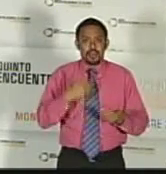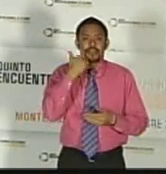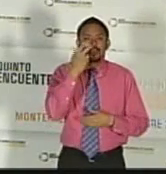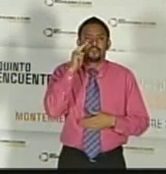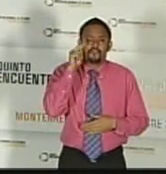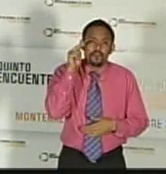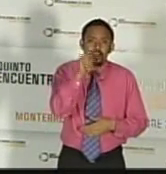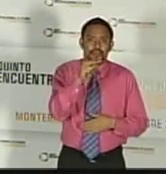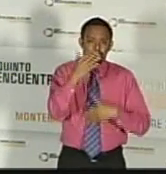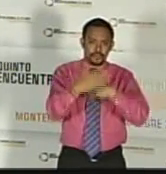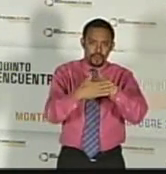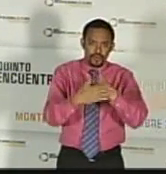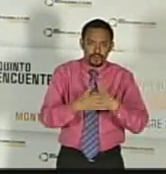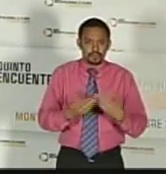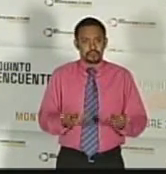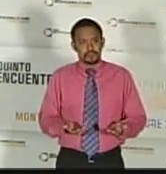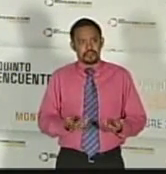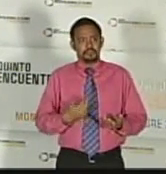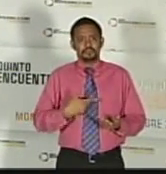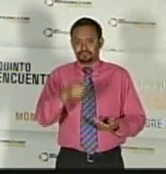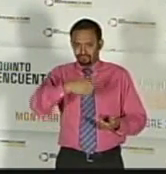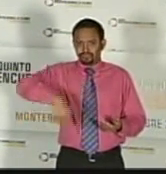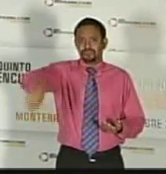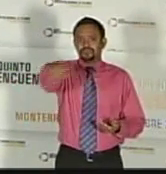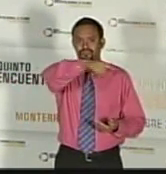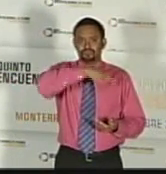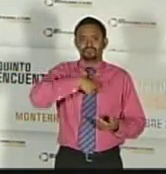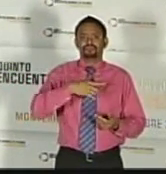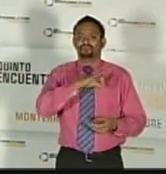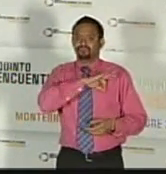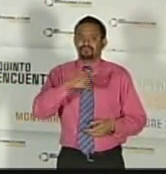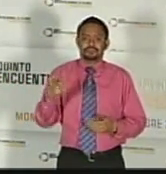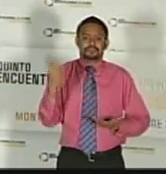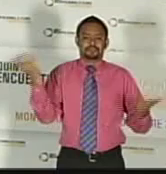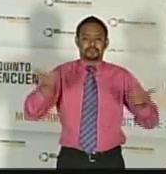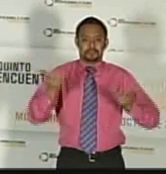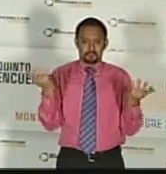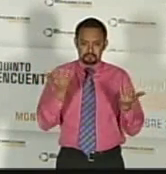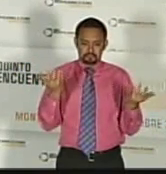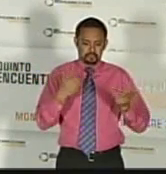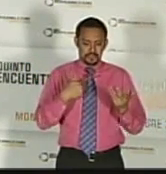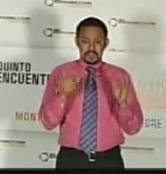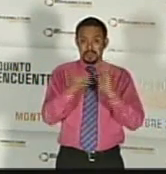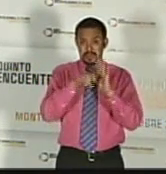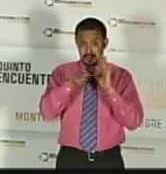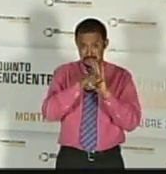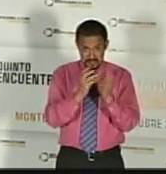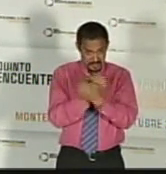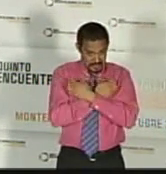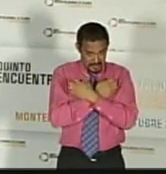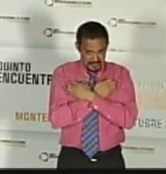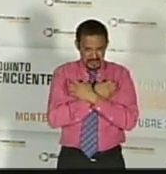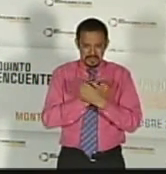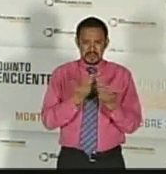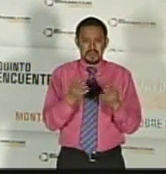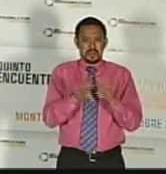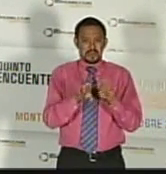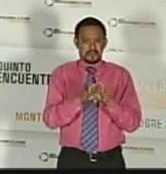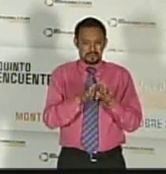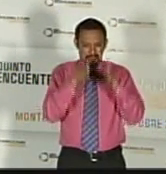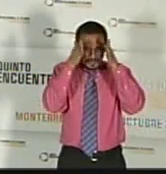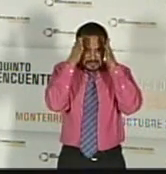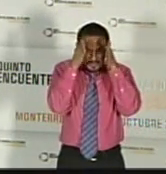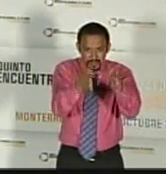ver que podamos nosotros desarrollar un sistema educativo basado en